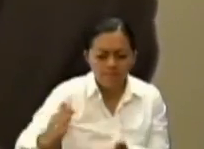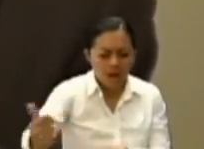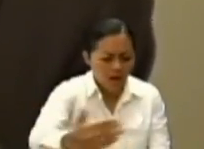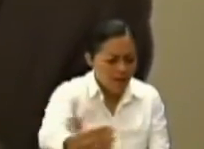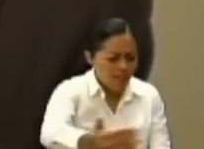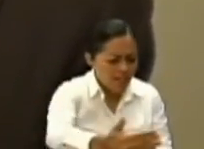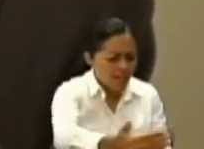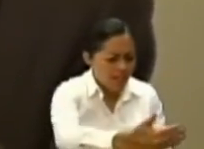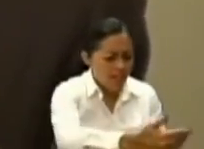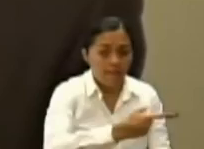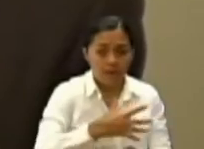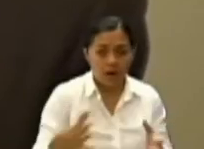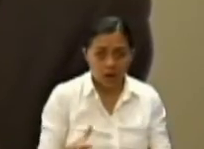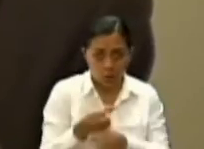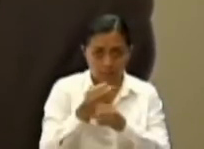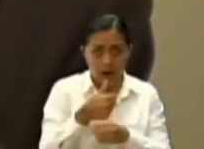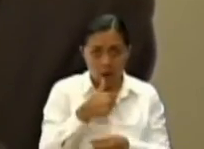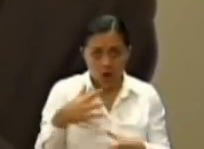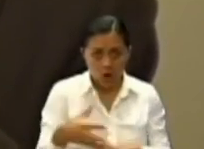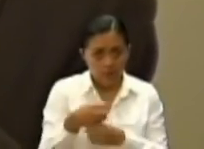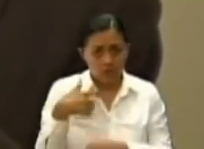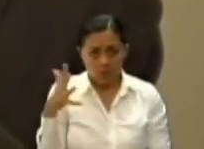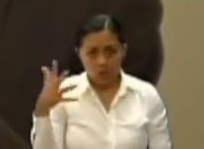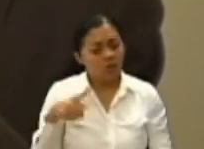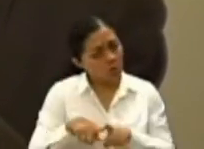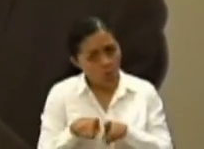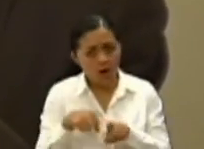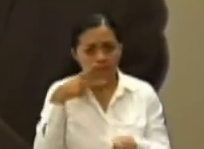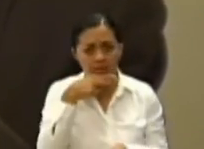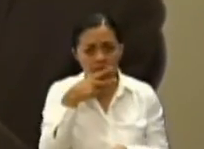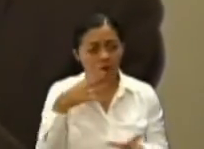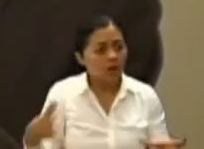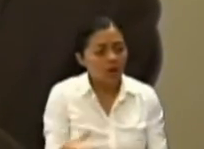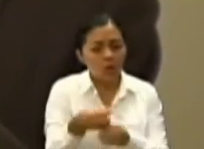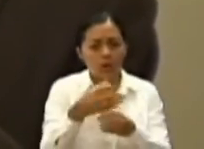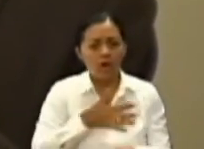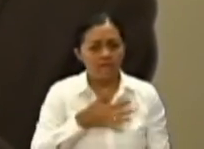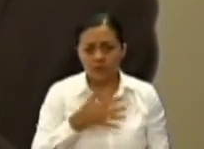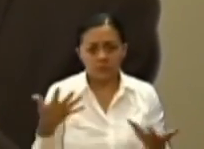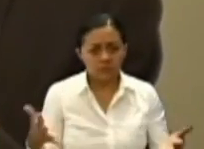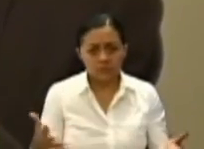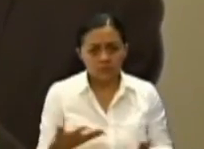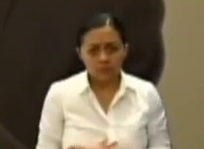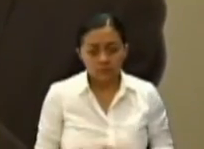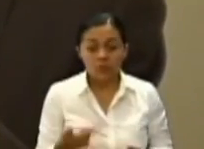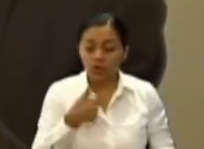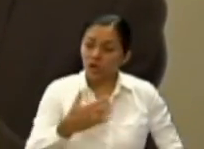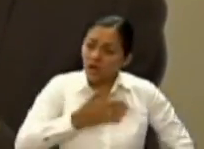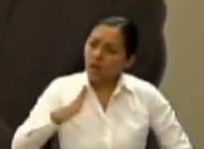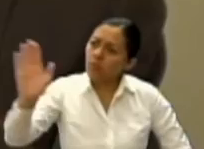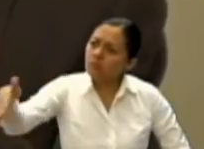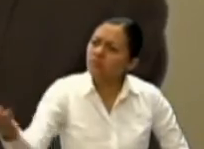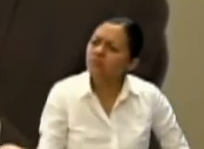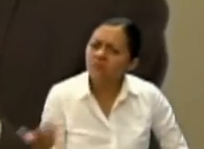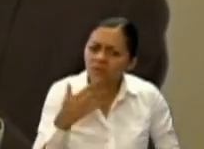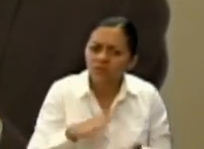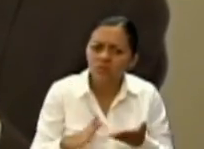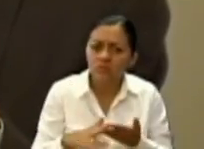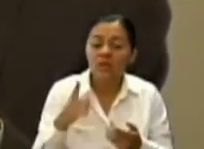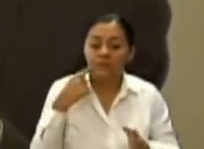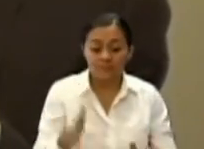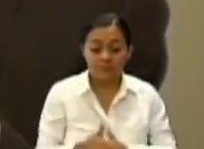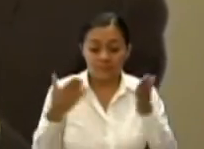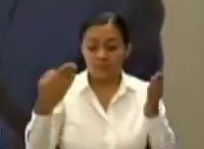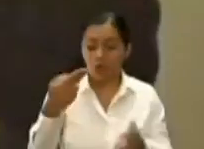inmoral pero eficaz para los que no tienen otros recursos cuando reclamamos frente a eso una historia lista de